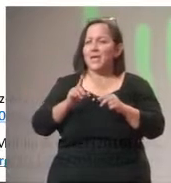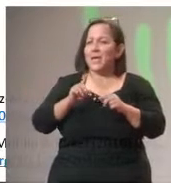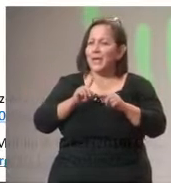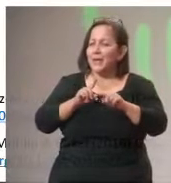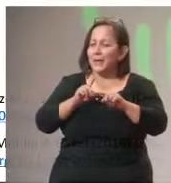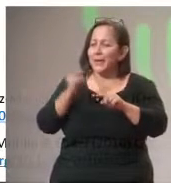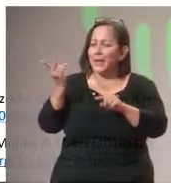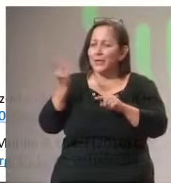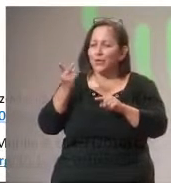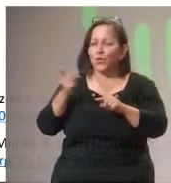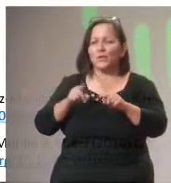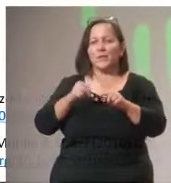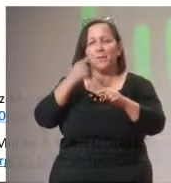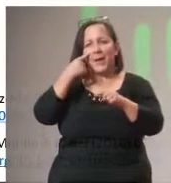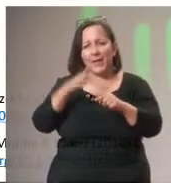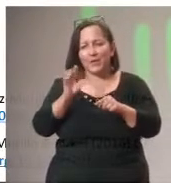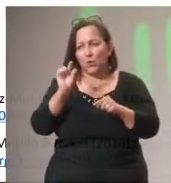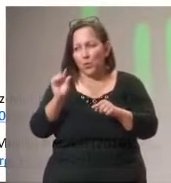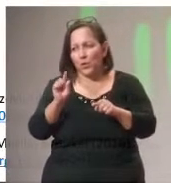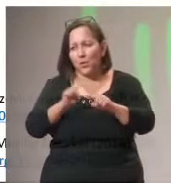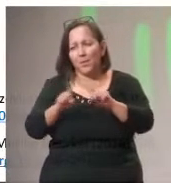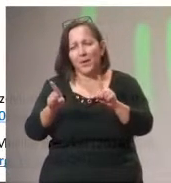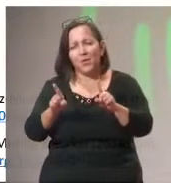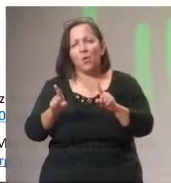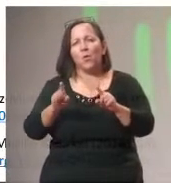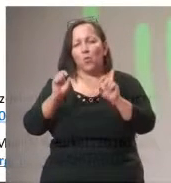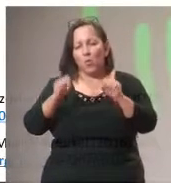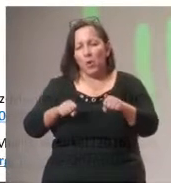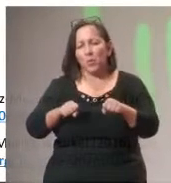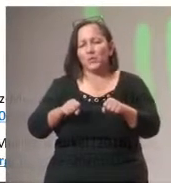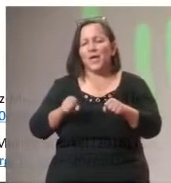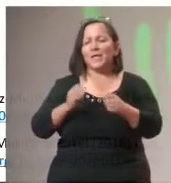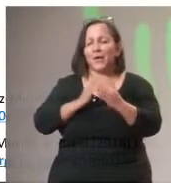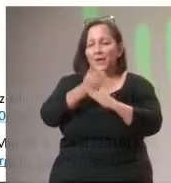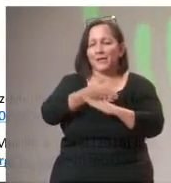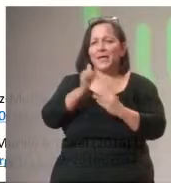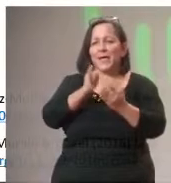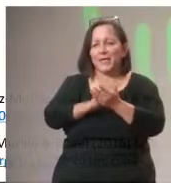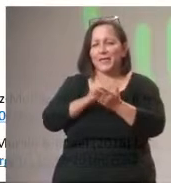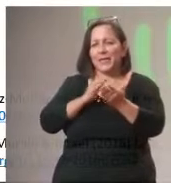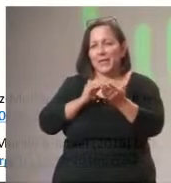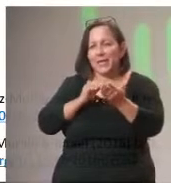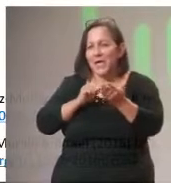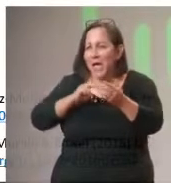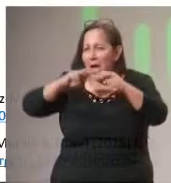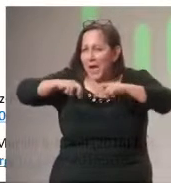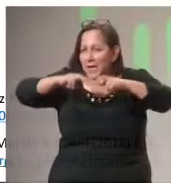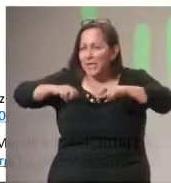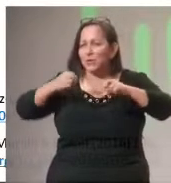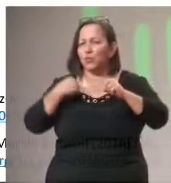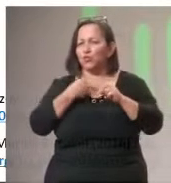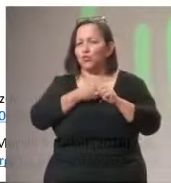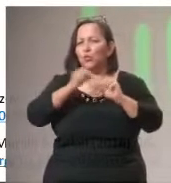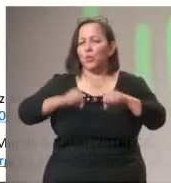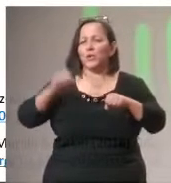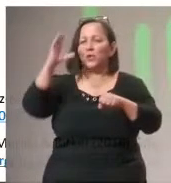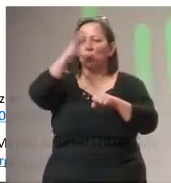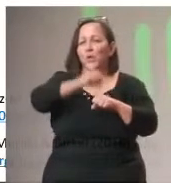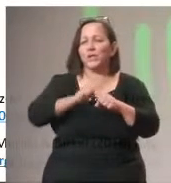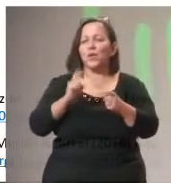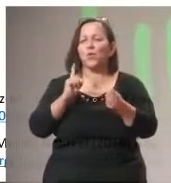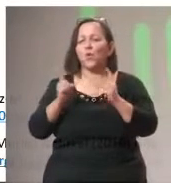podemos determinar los tipos de agua. Entonces, ustedes pueden ver que hemos hecho análisis temporales, es decir, tenemos series de tiempo